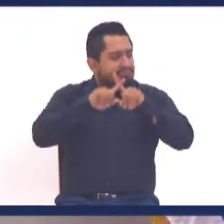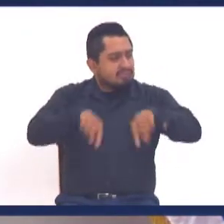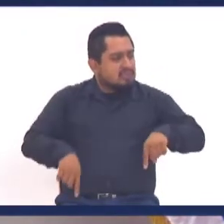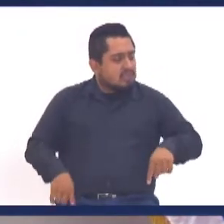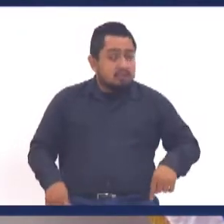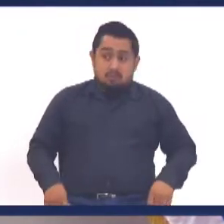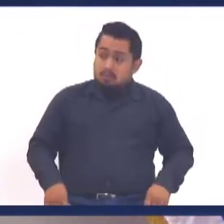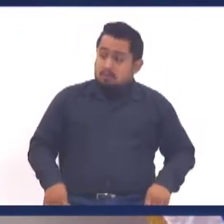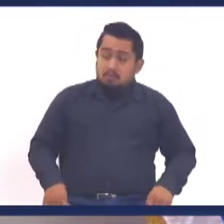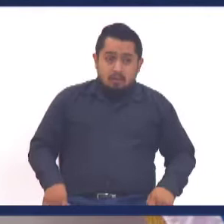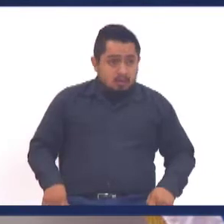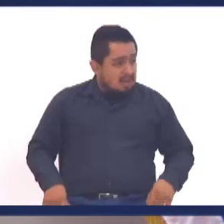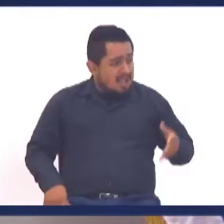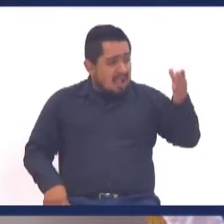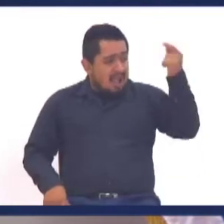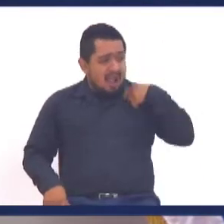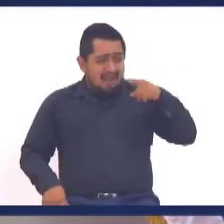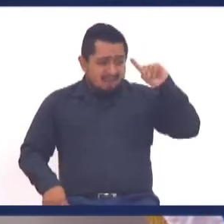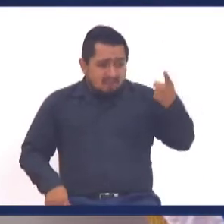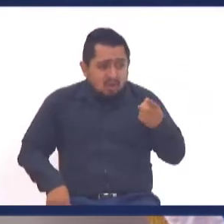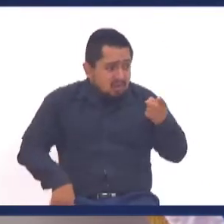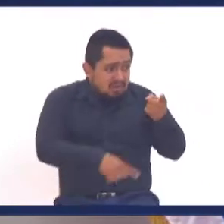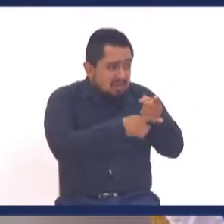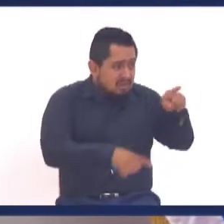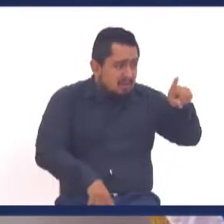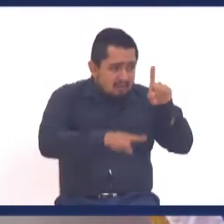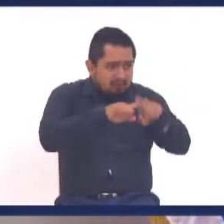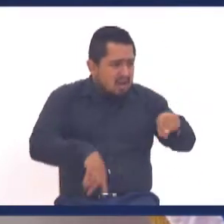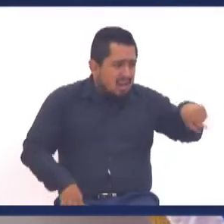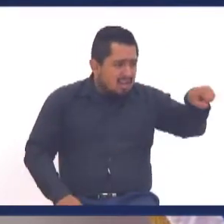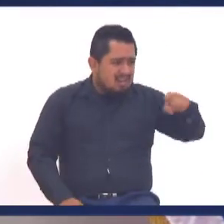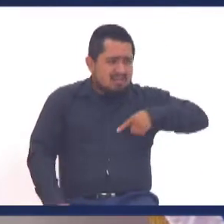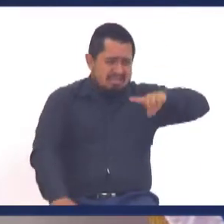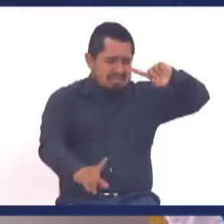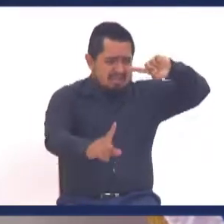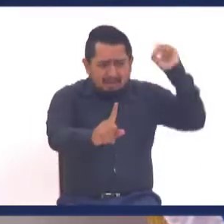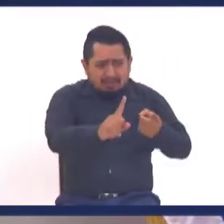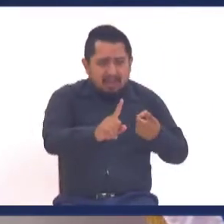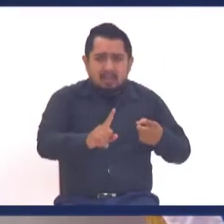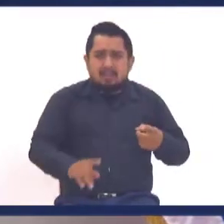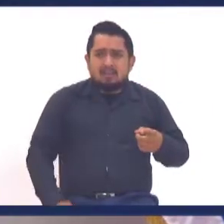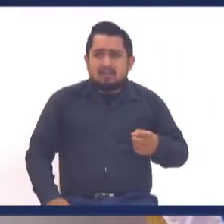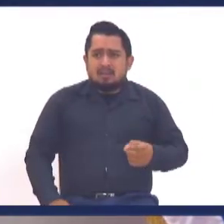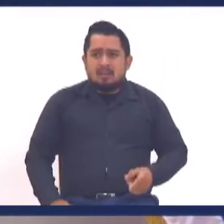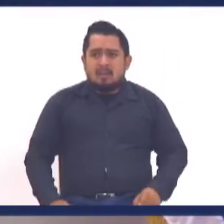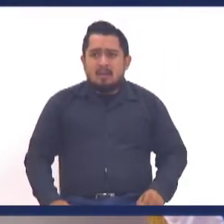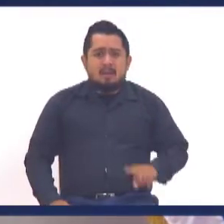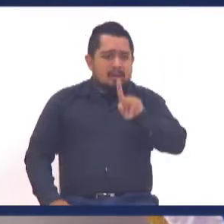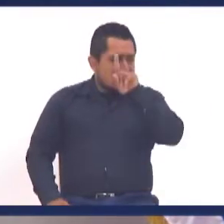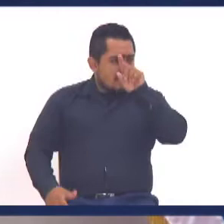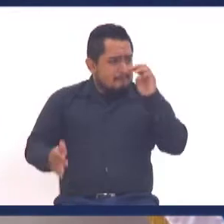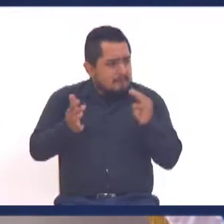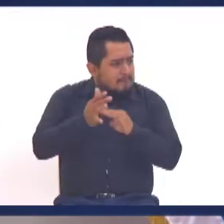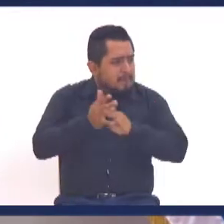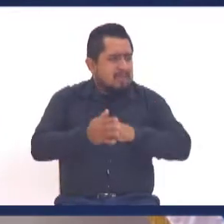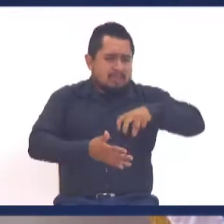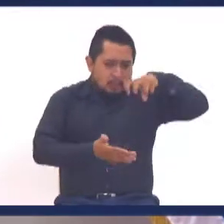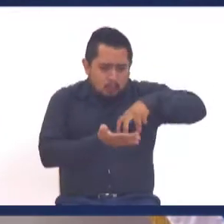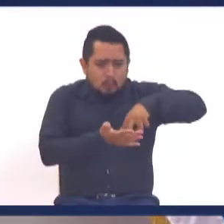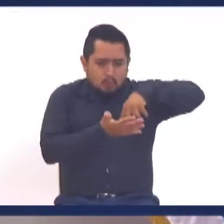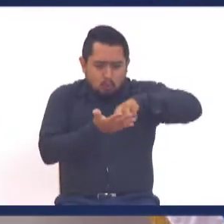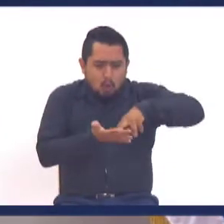antes cuando no se portaba madres del colegio cuantos recuerdan de esto lo sacaban de laure que le ponían hacerme mil flexiones a y b